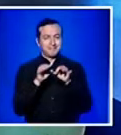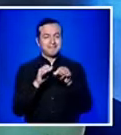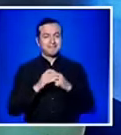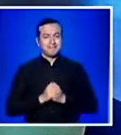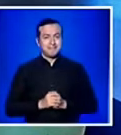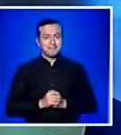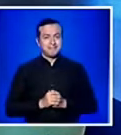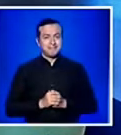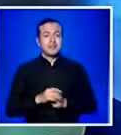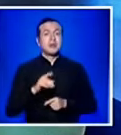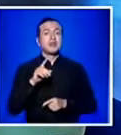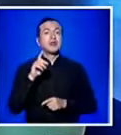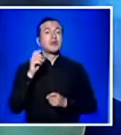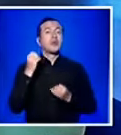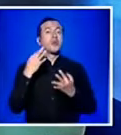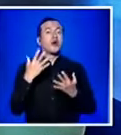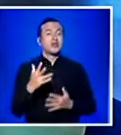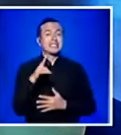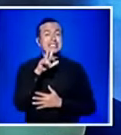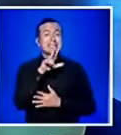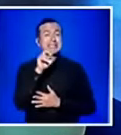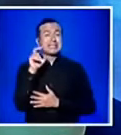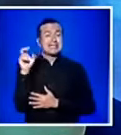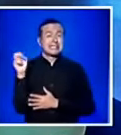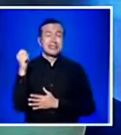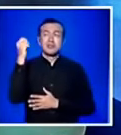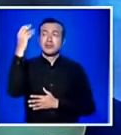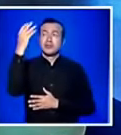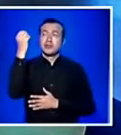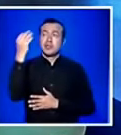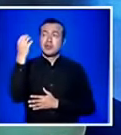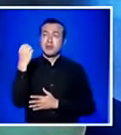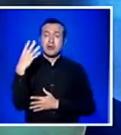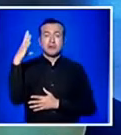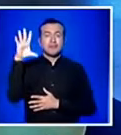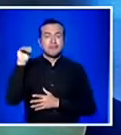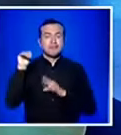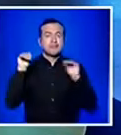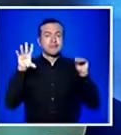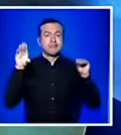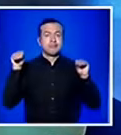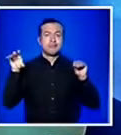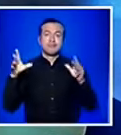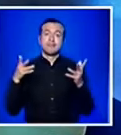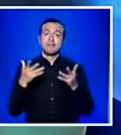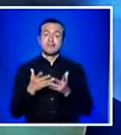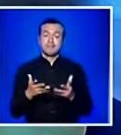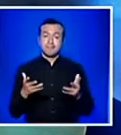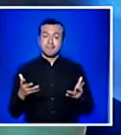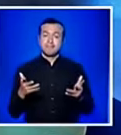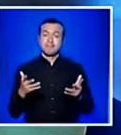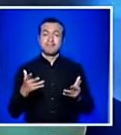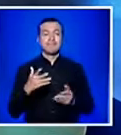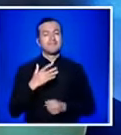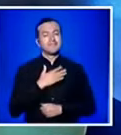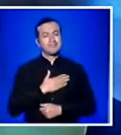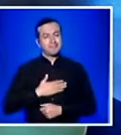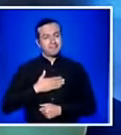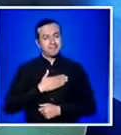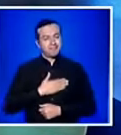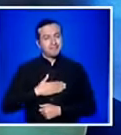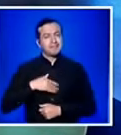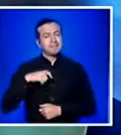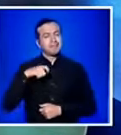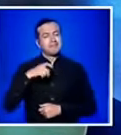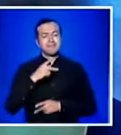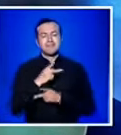algunos casos llegan hasta 300 intersecciones que no están, en este caso, funcionando los semáforos. Así que, vecinos, por favor, tener